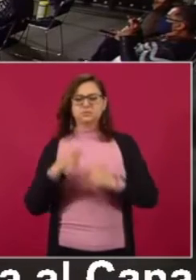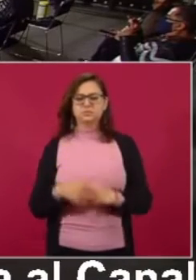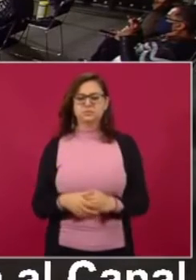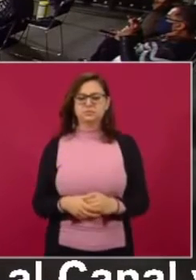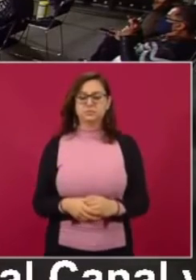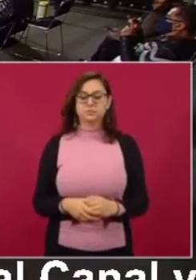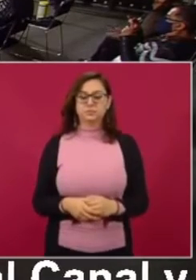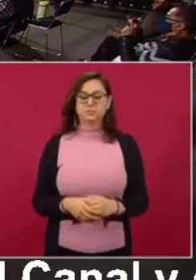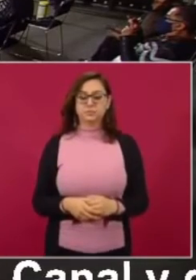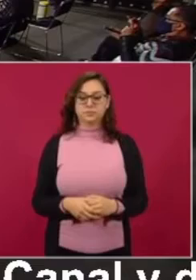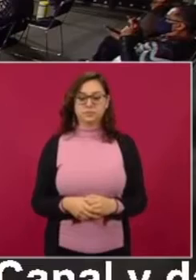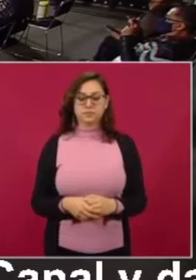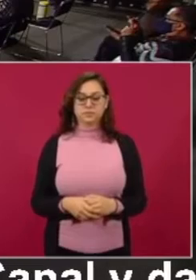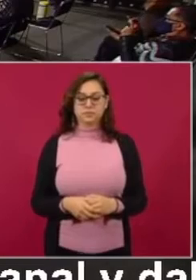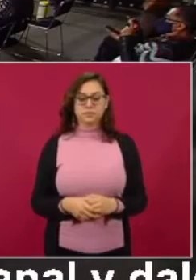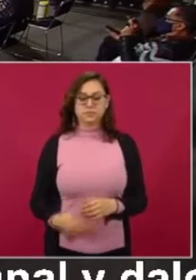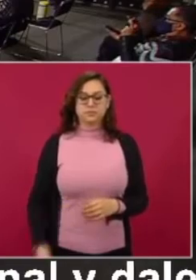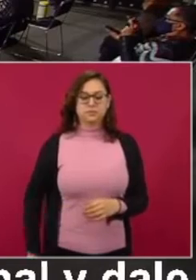hay un